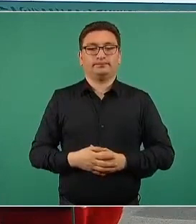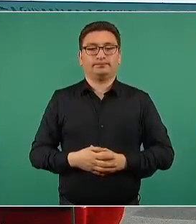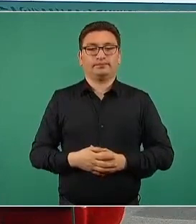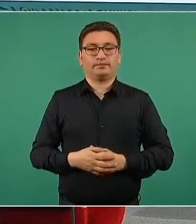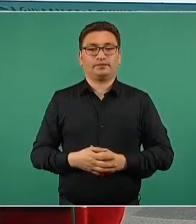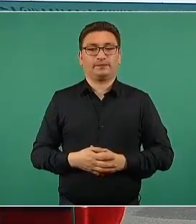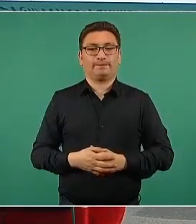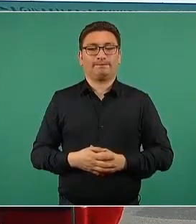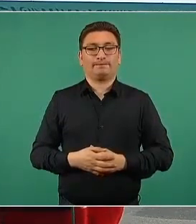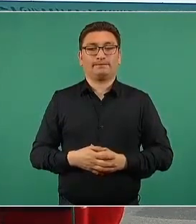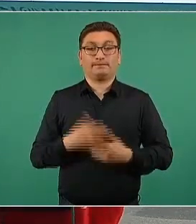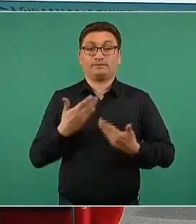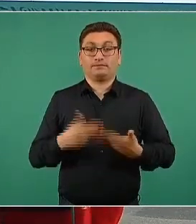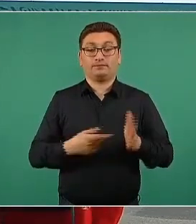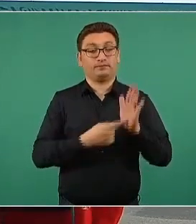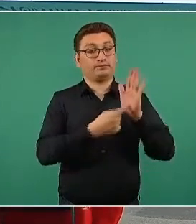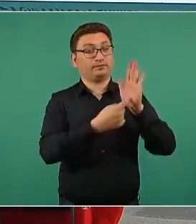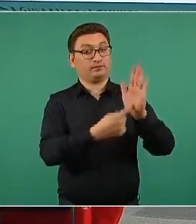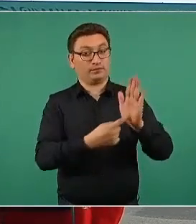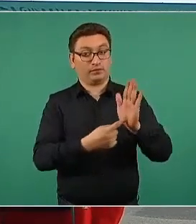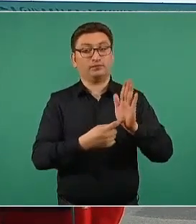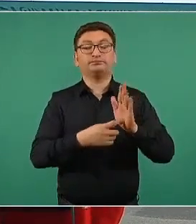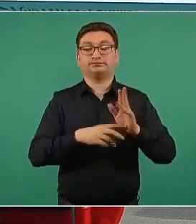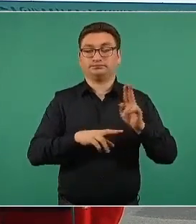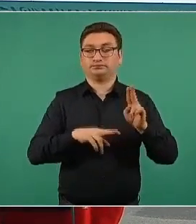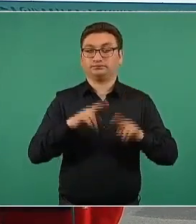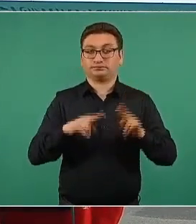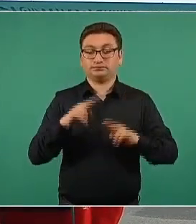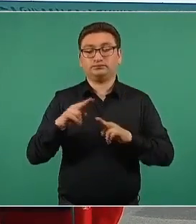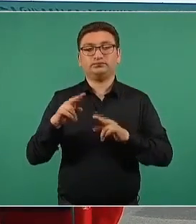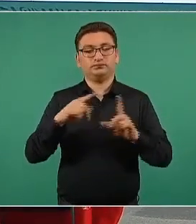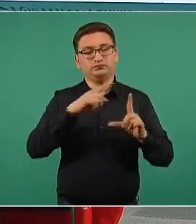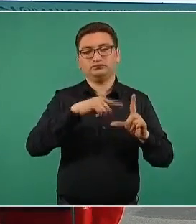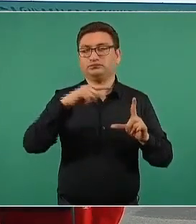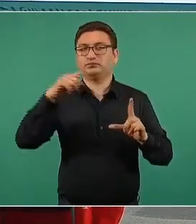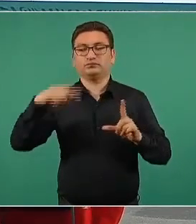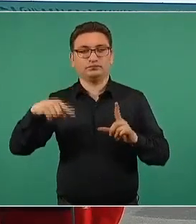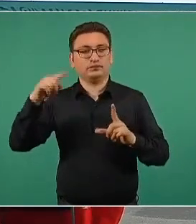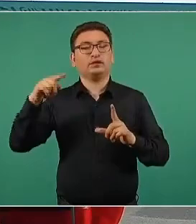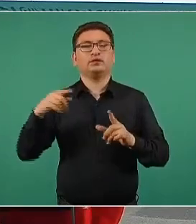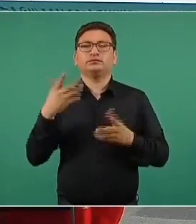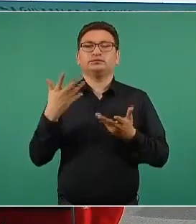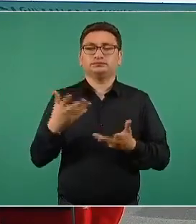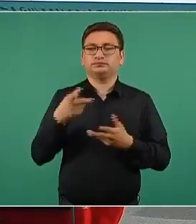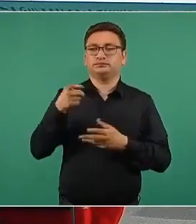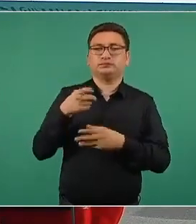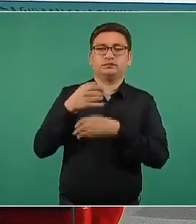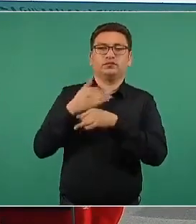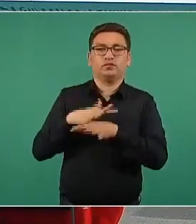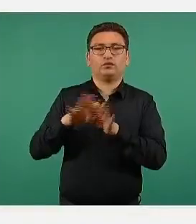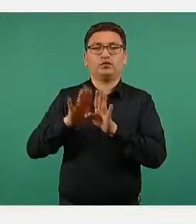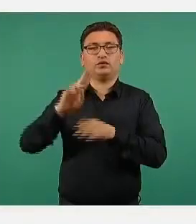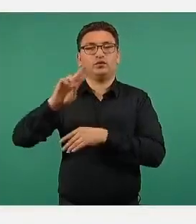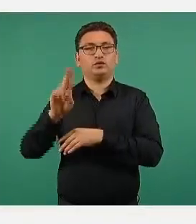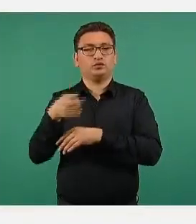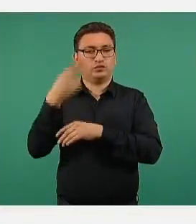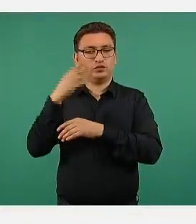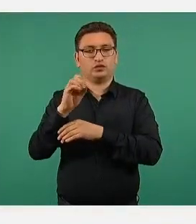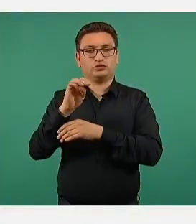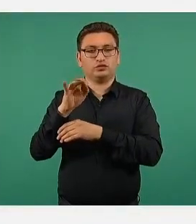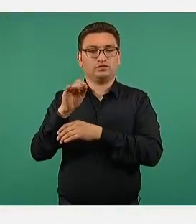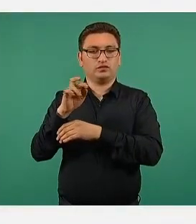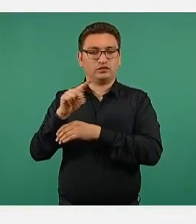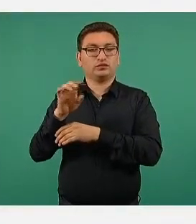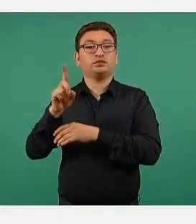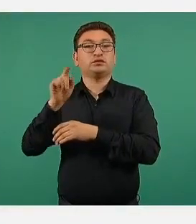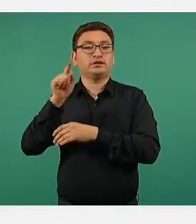Esta es una representación un poco más específica de una fuente que viene de la Universidad de Oxford, que